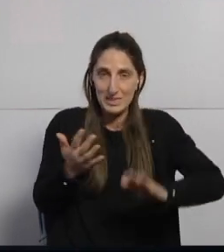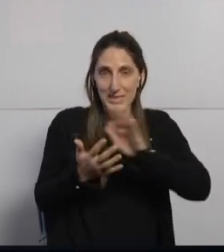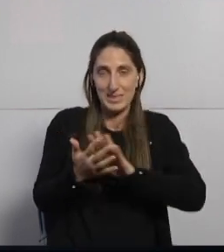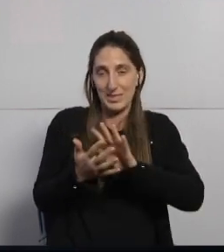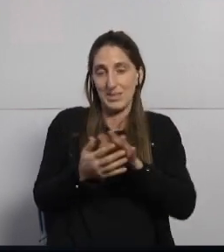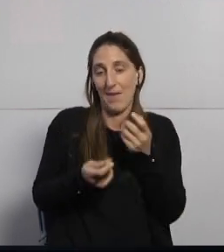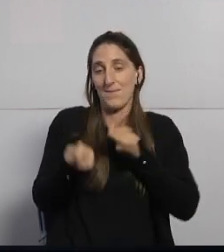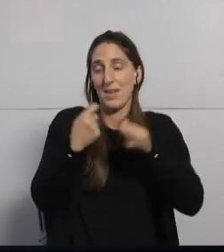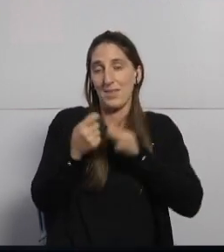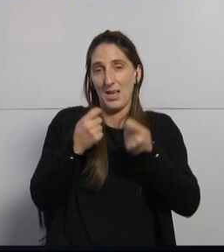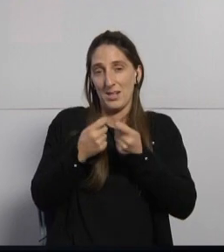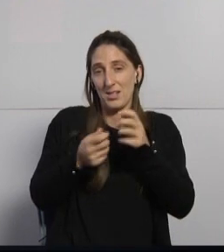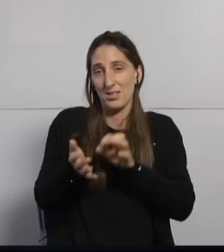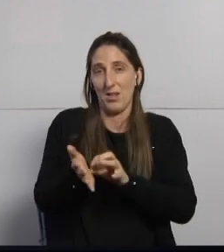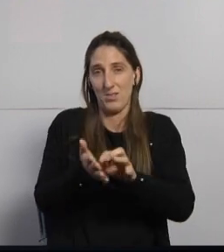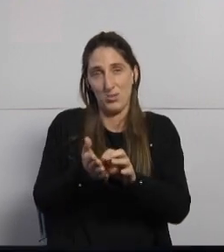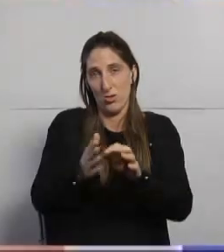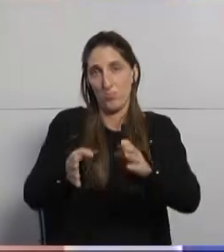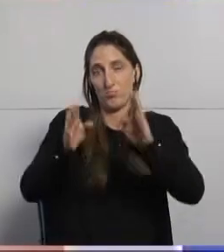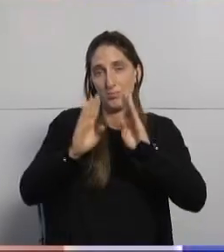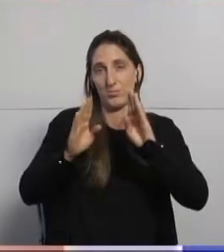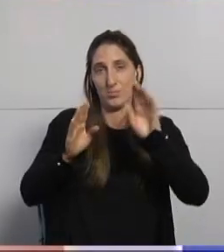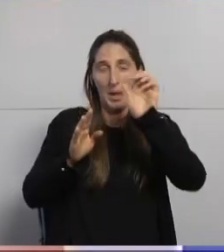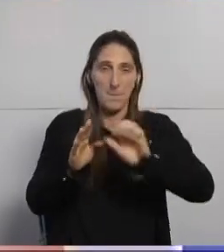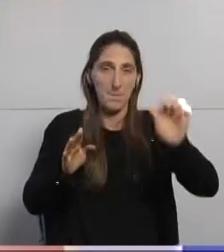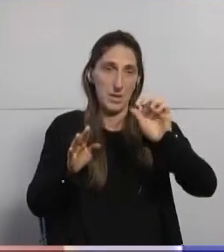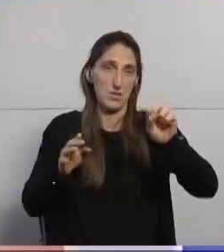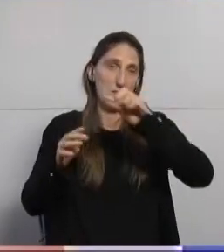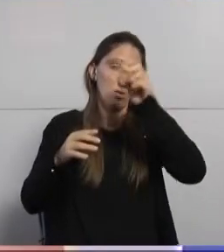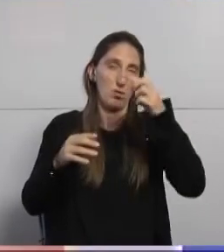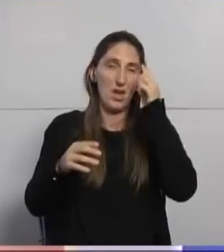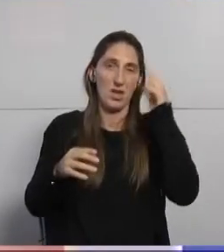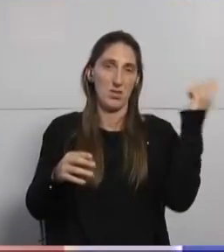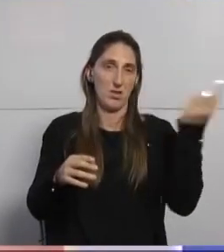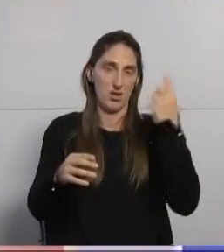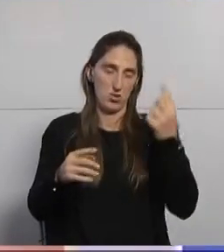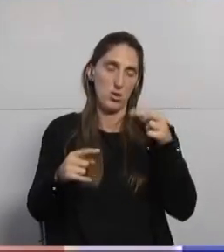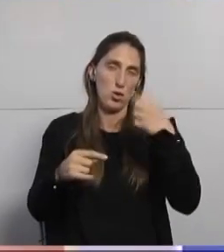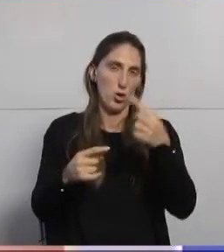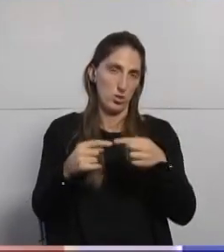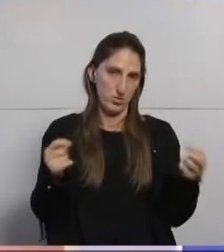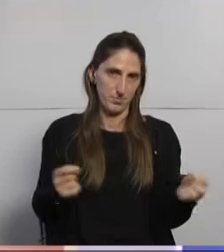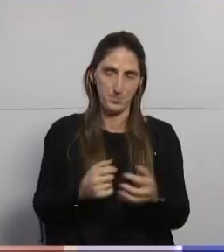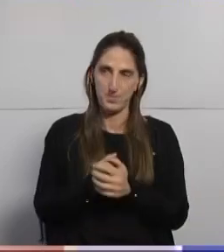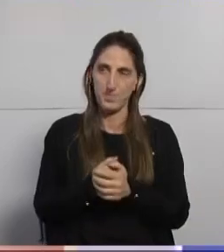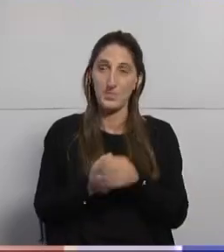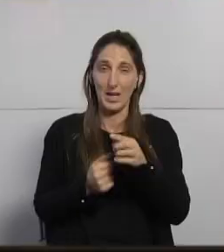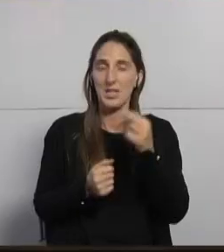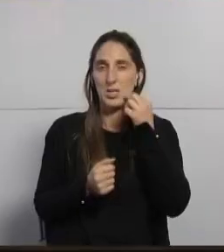brindar servicios y atender especialmente compañías internacionales o con diferentes necesidades. Ahí ven algunos números en cuanto a